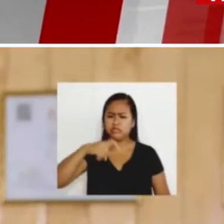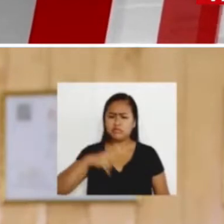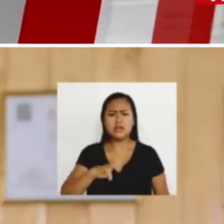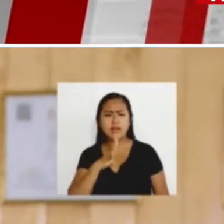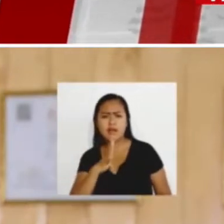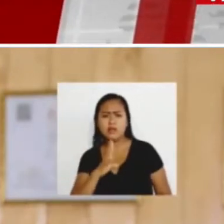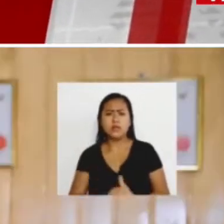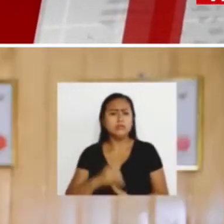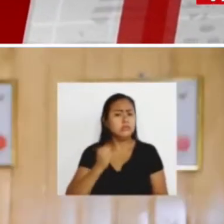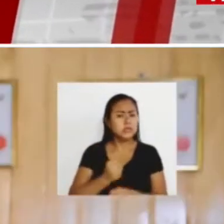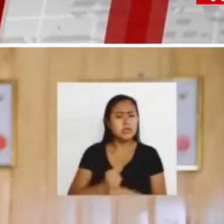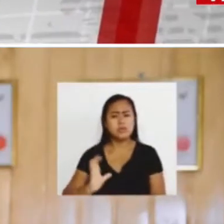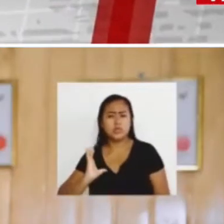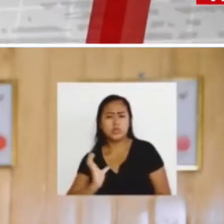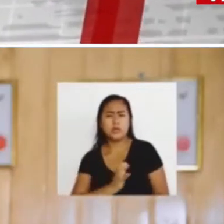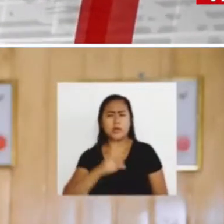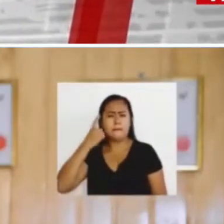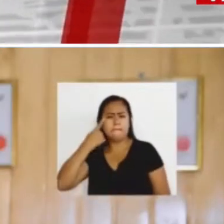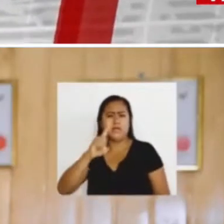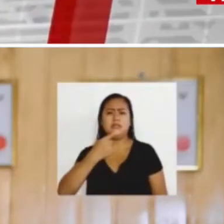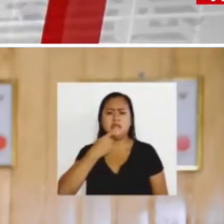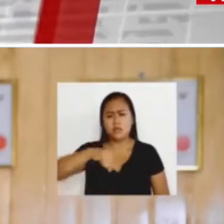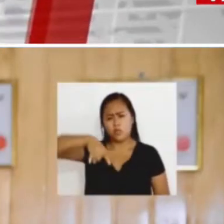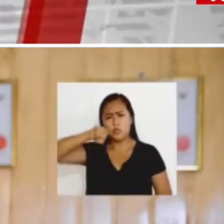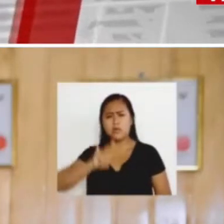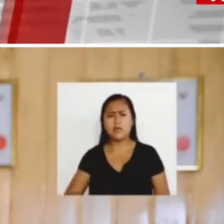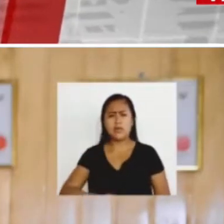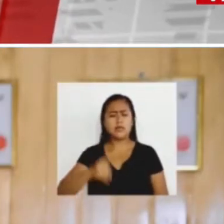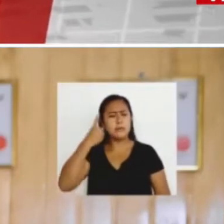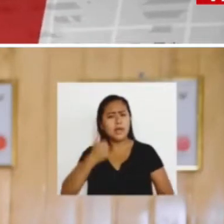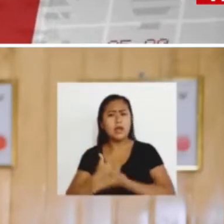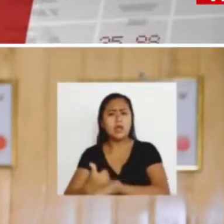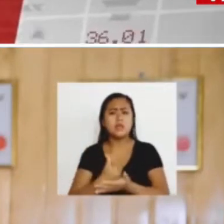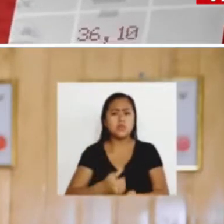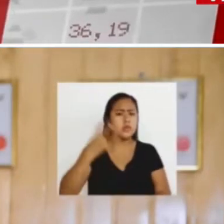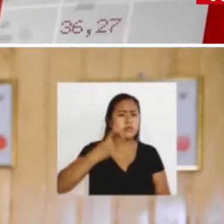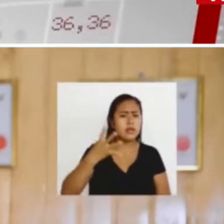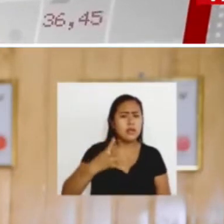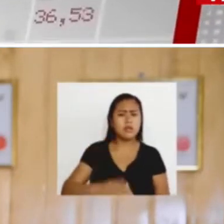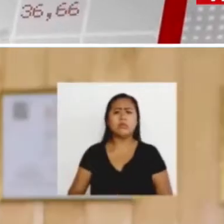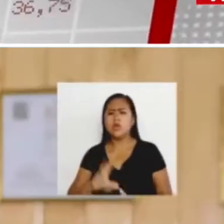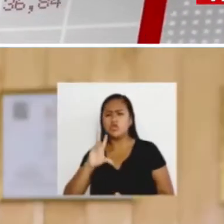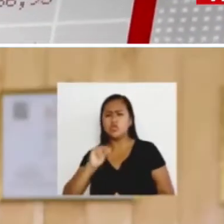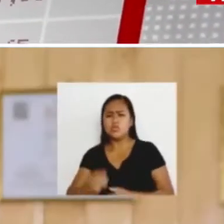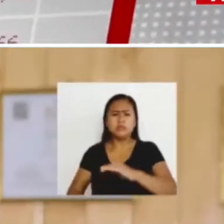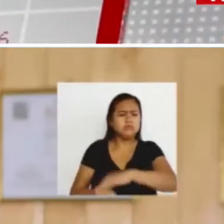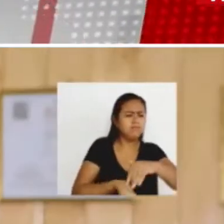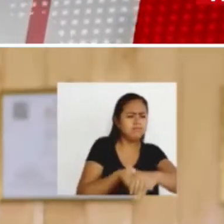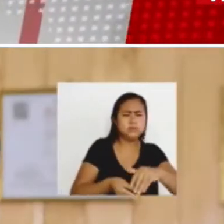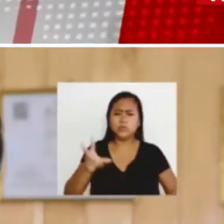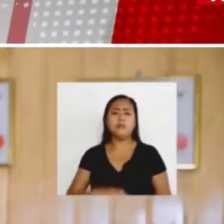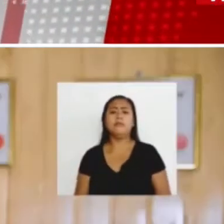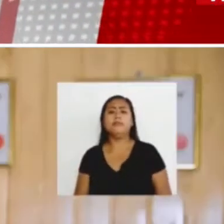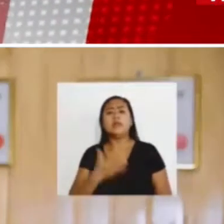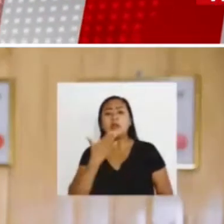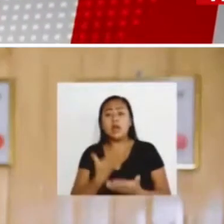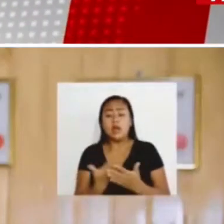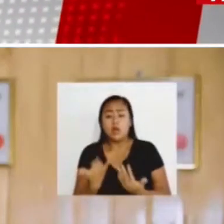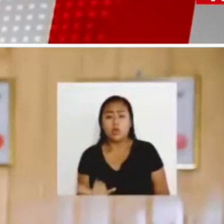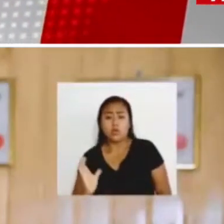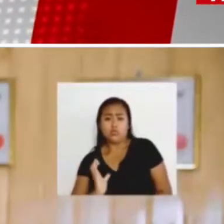siquiera para lavarse la mano, ni siquiera para hacer la comida diaria. Aquí hay un proyecto integral de agua potable y alcantarillado que bordea los